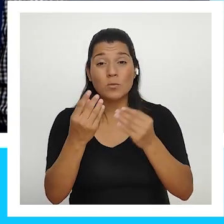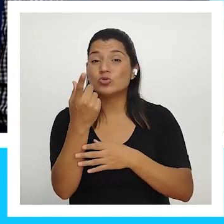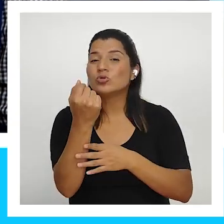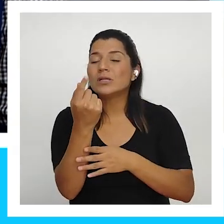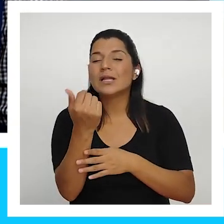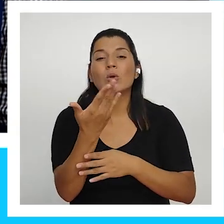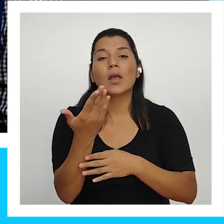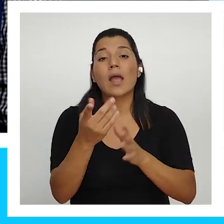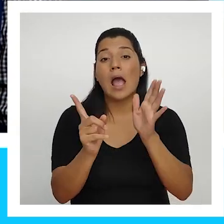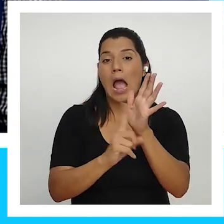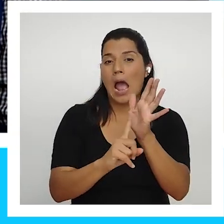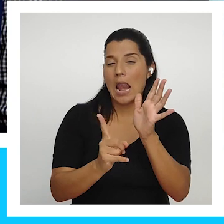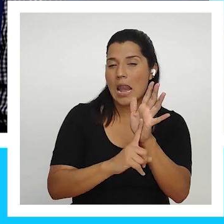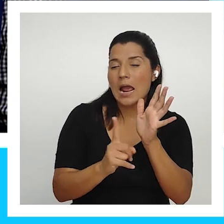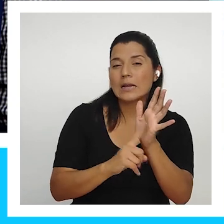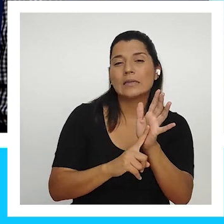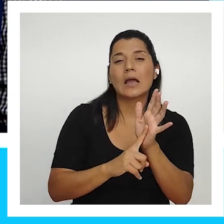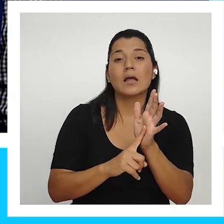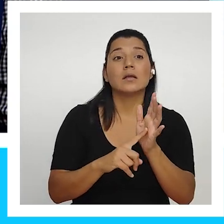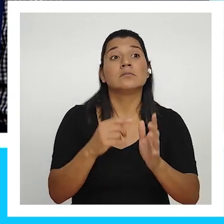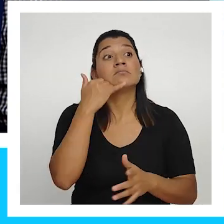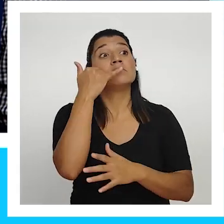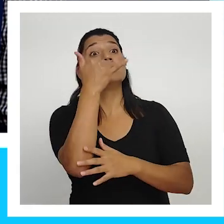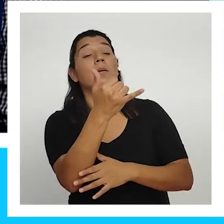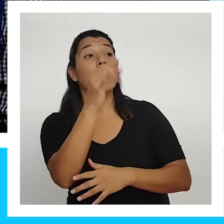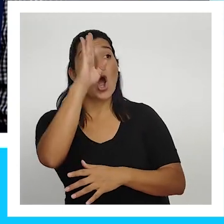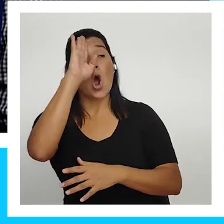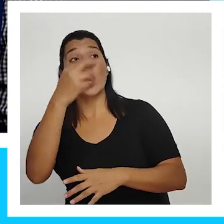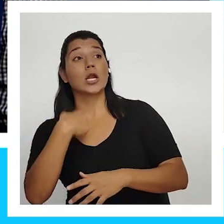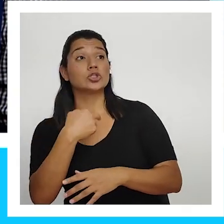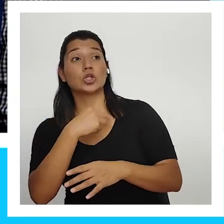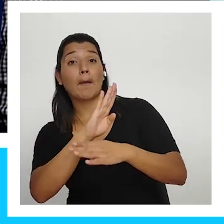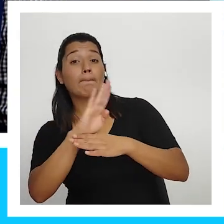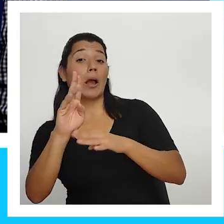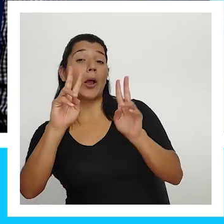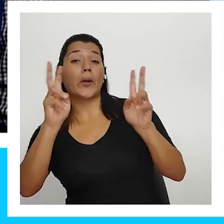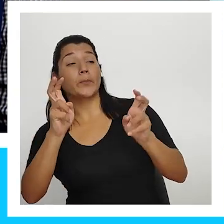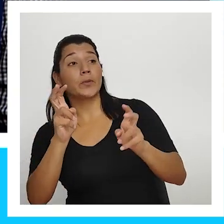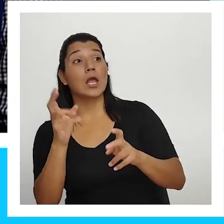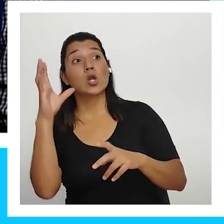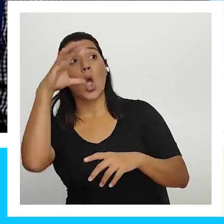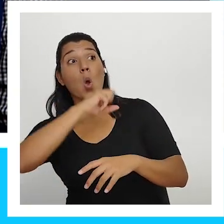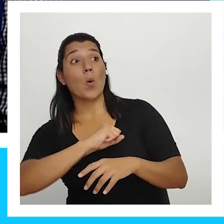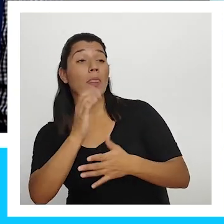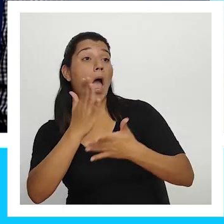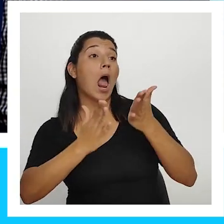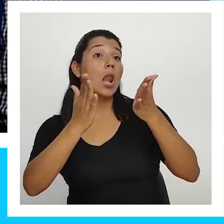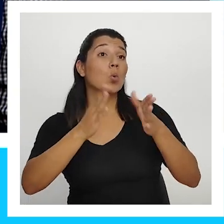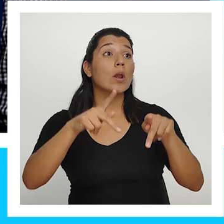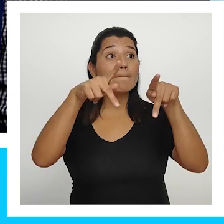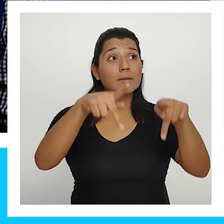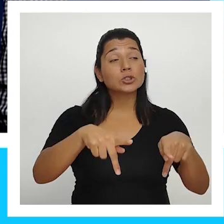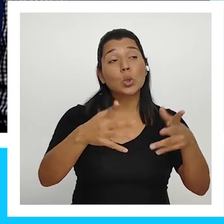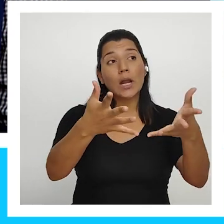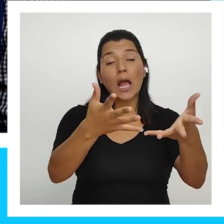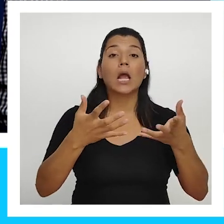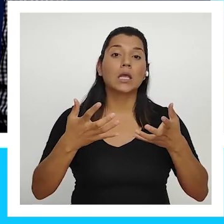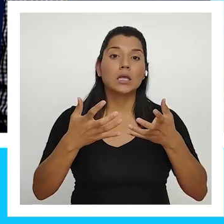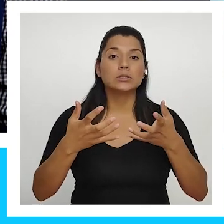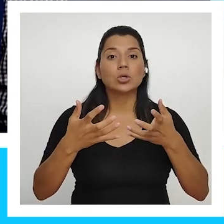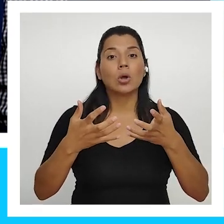cuanto a ingreso al Ministerio Público. Y ahí las modalidades son, si se quieren, infinitas. No obstante, el tema del phishing, donde se da una llamada de por